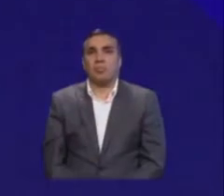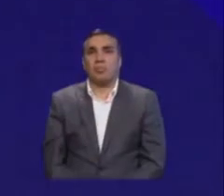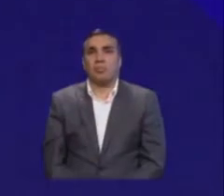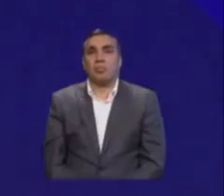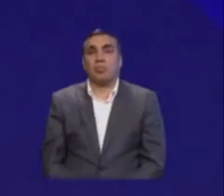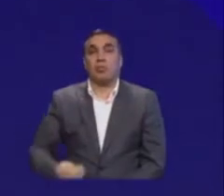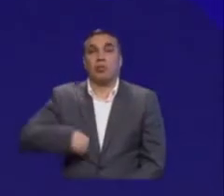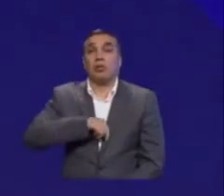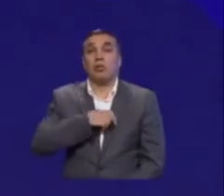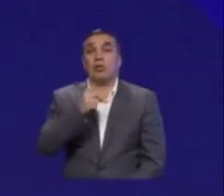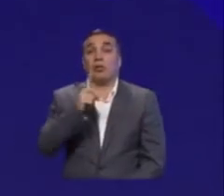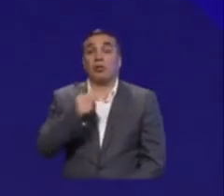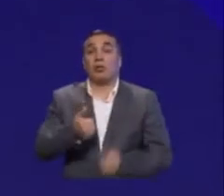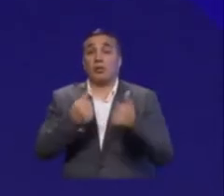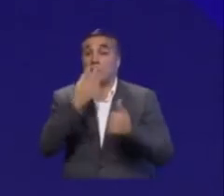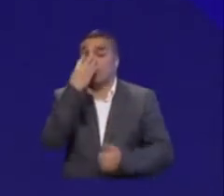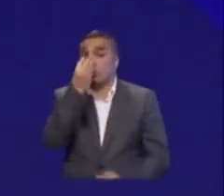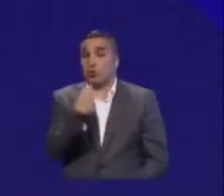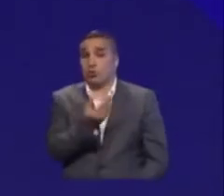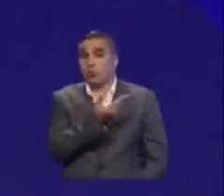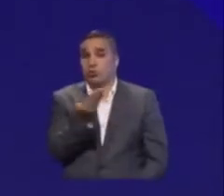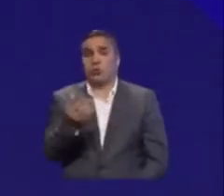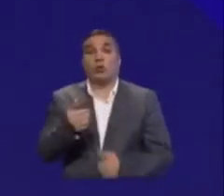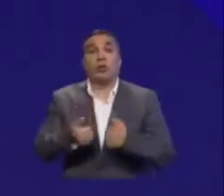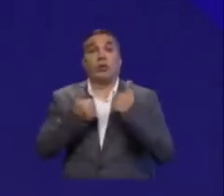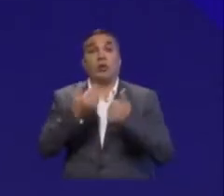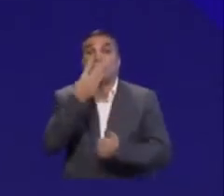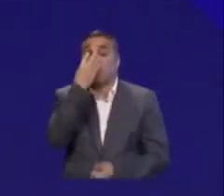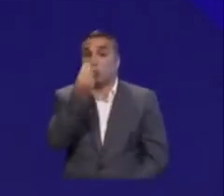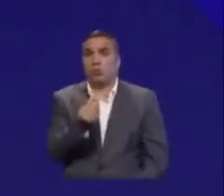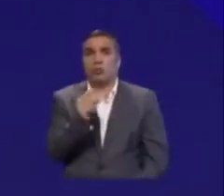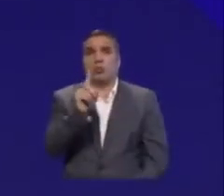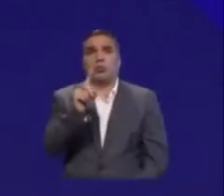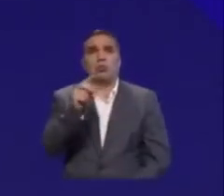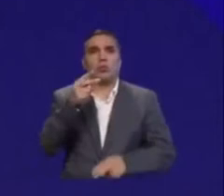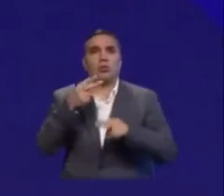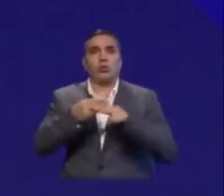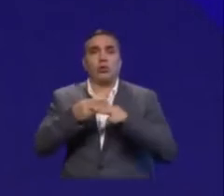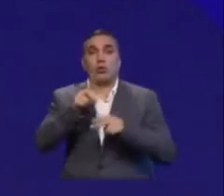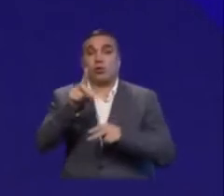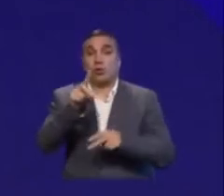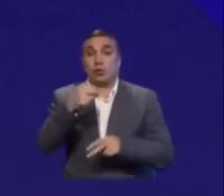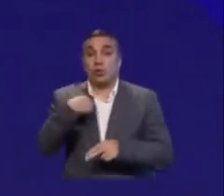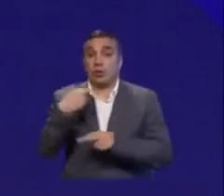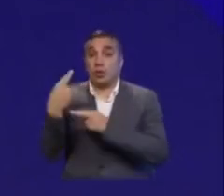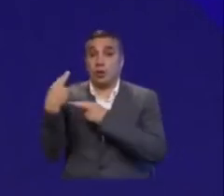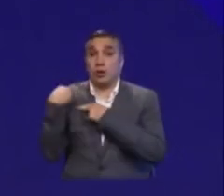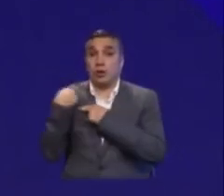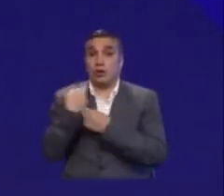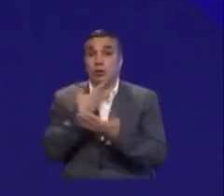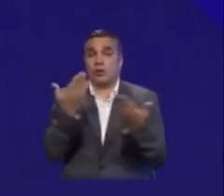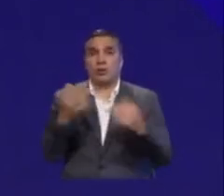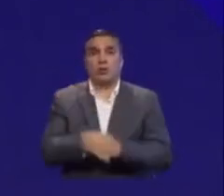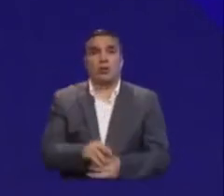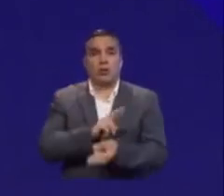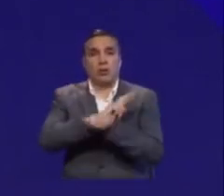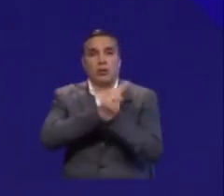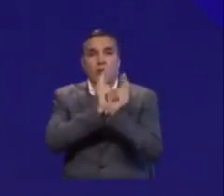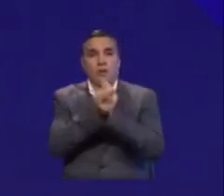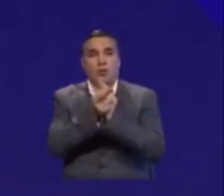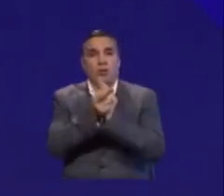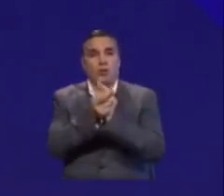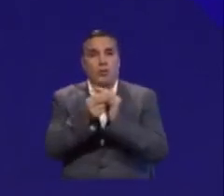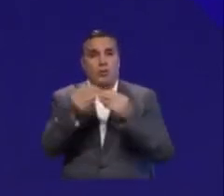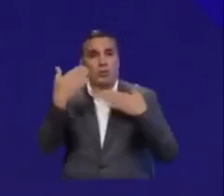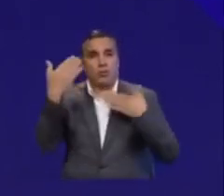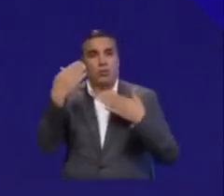Vamos ahora con el candidato Lucio Gutiérrez. Candidato Gutiérrez, quiero nombre aquí. Si usted tuviera que encargar la reforma de la